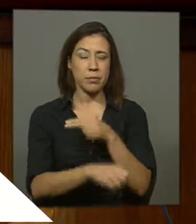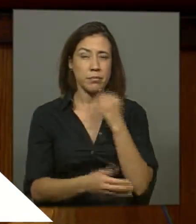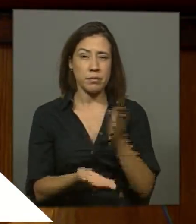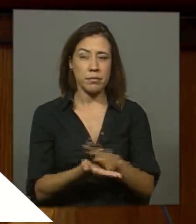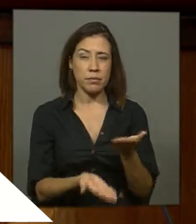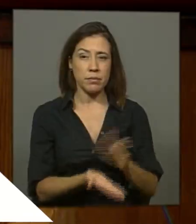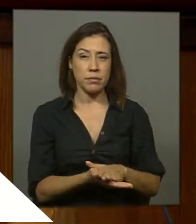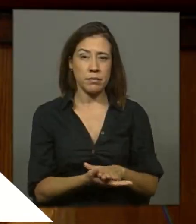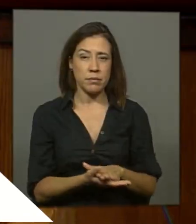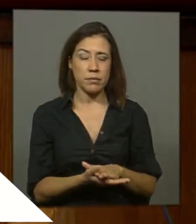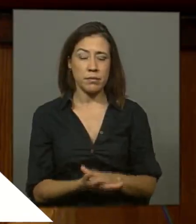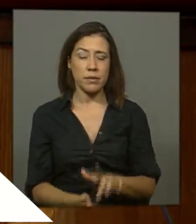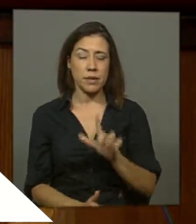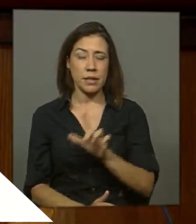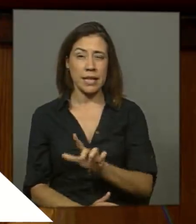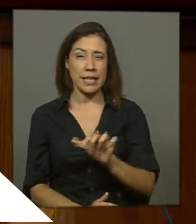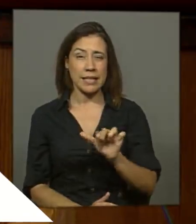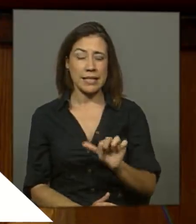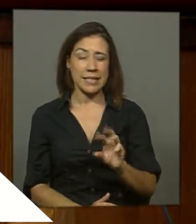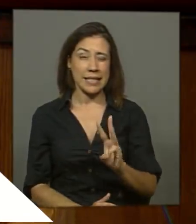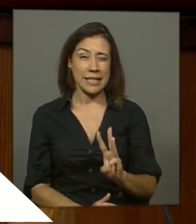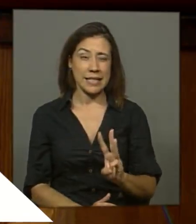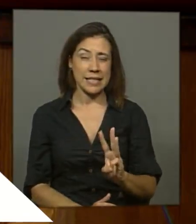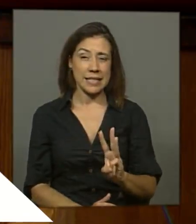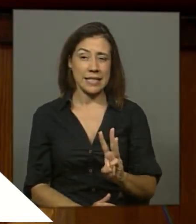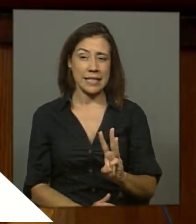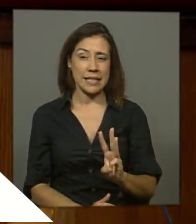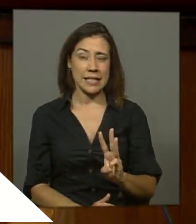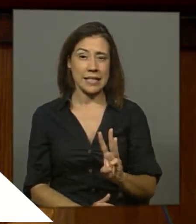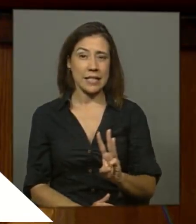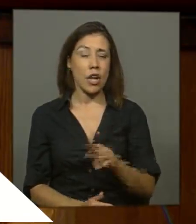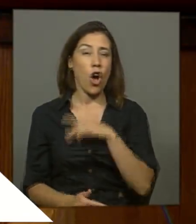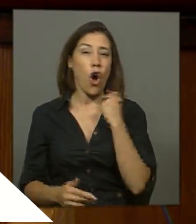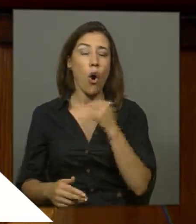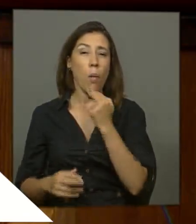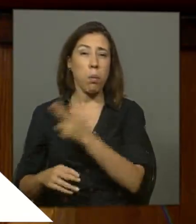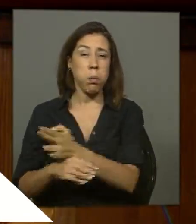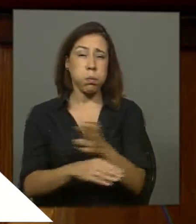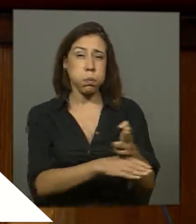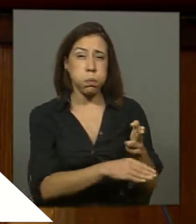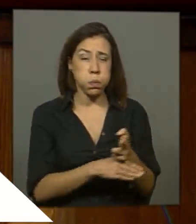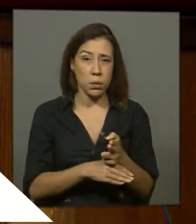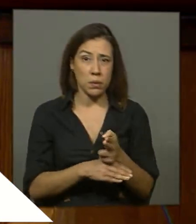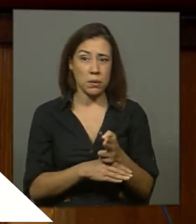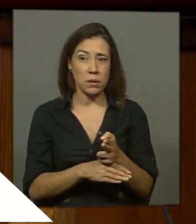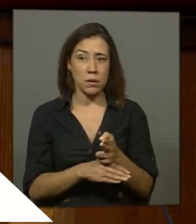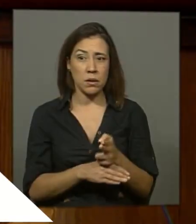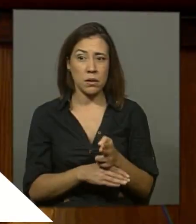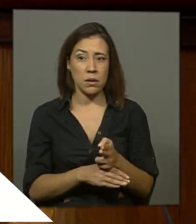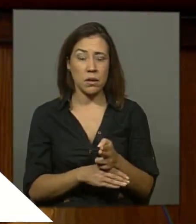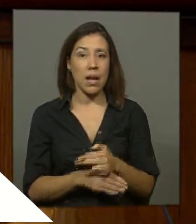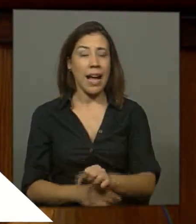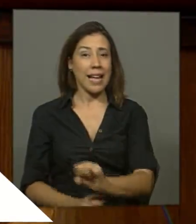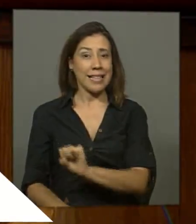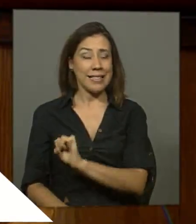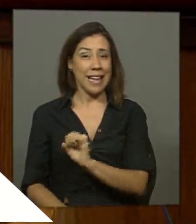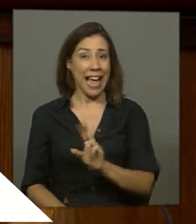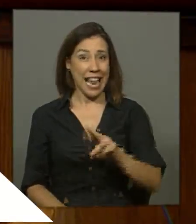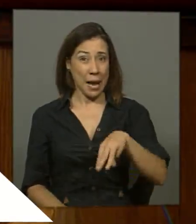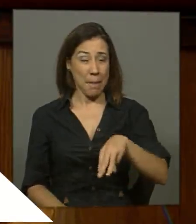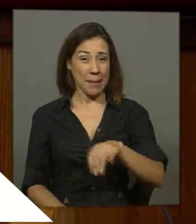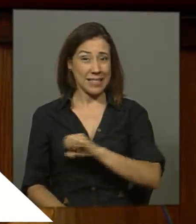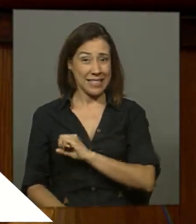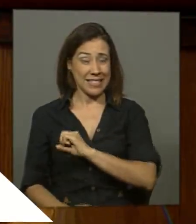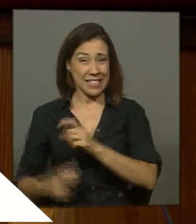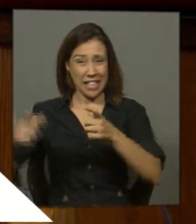homicidios 163 homicidios en Chicago Pues bien en la región Metropolitana de chile